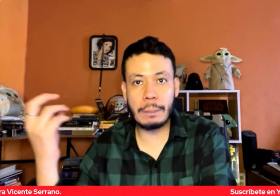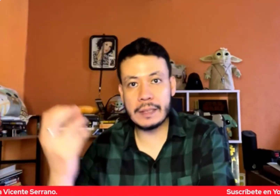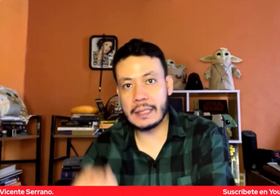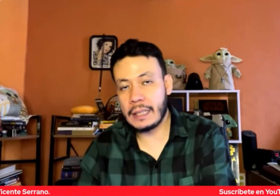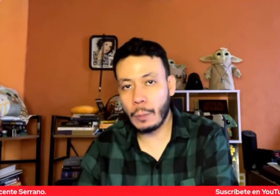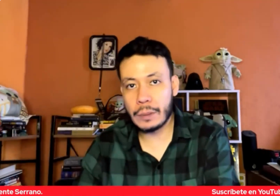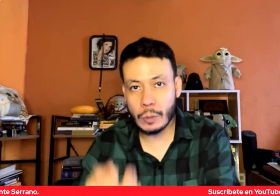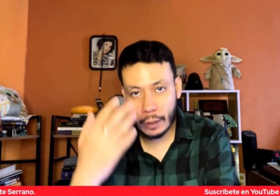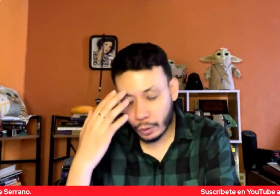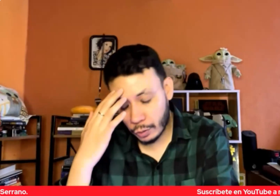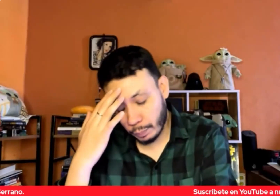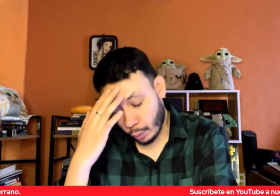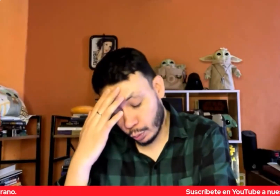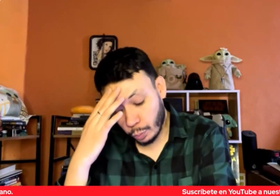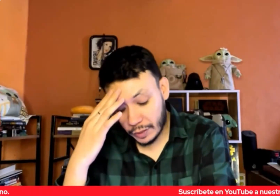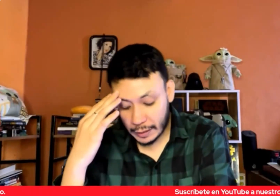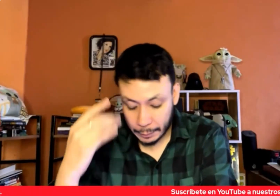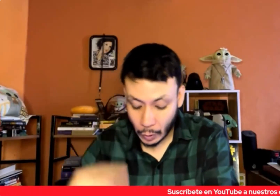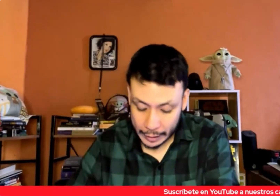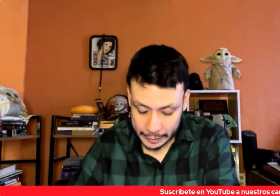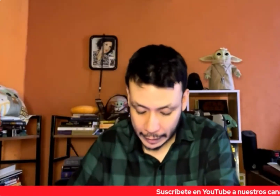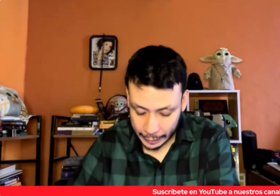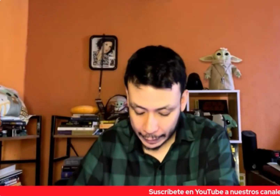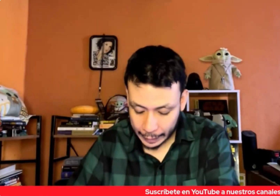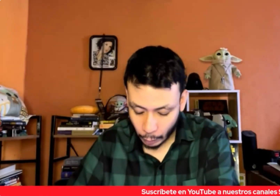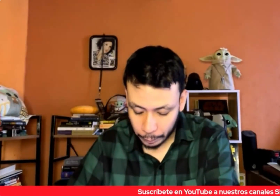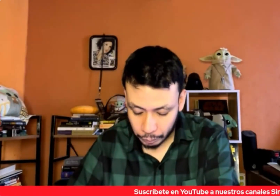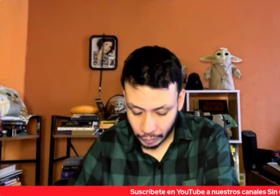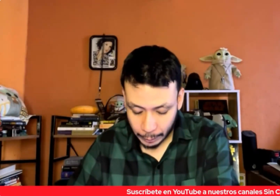Gálvez en contra del presidente López Obrador por supuesta